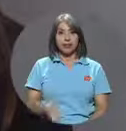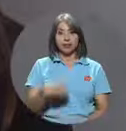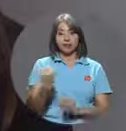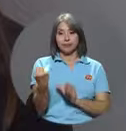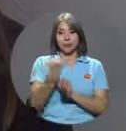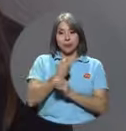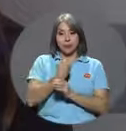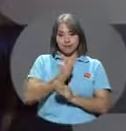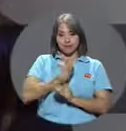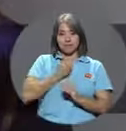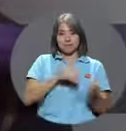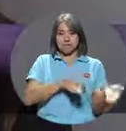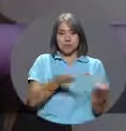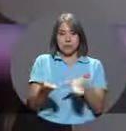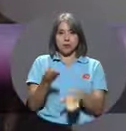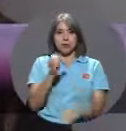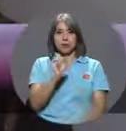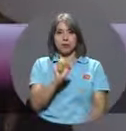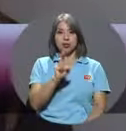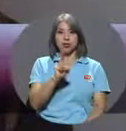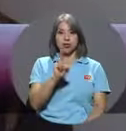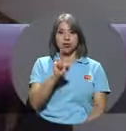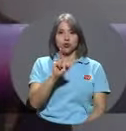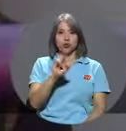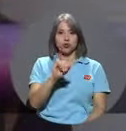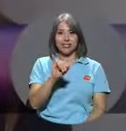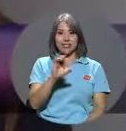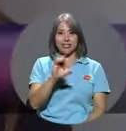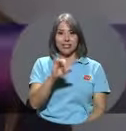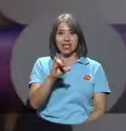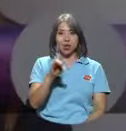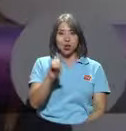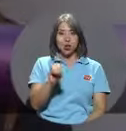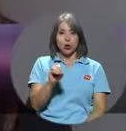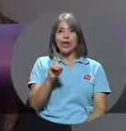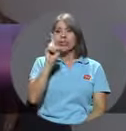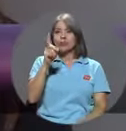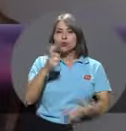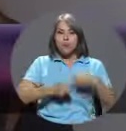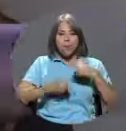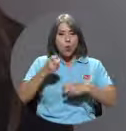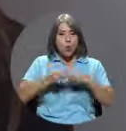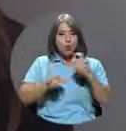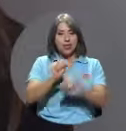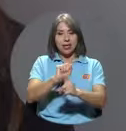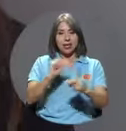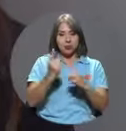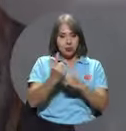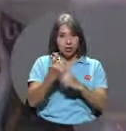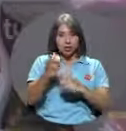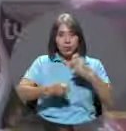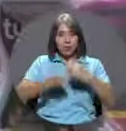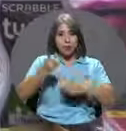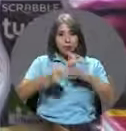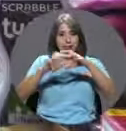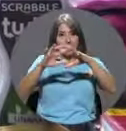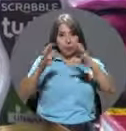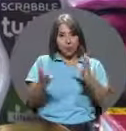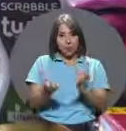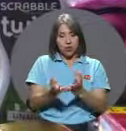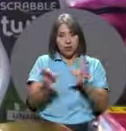El suicidio es un tema, es una problemática social, es una problemática mundial y por tanto